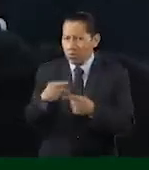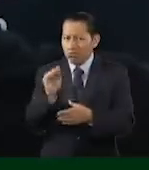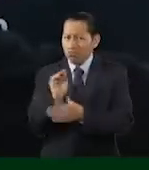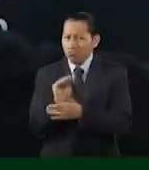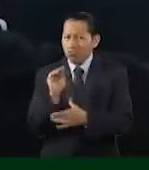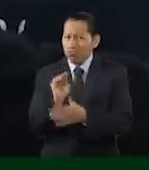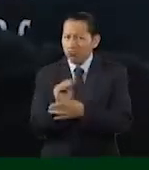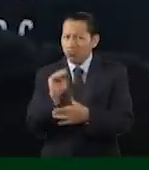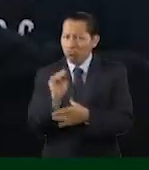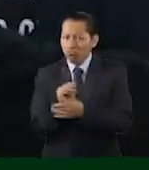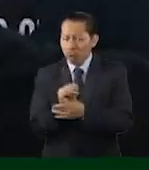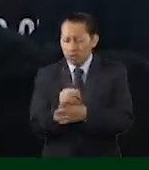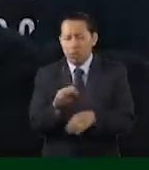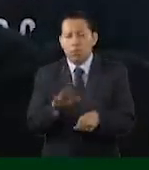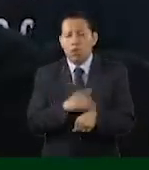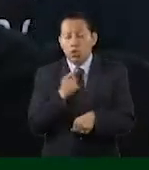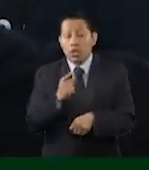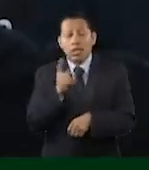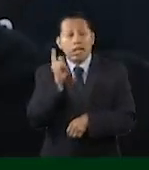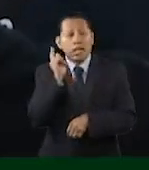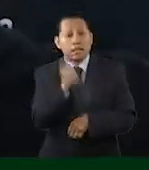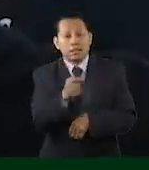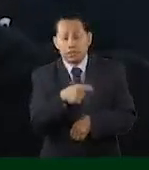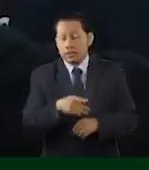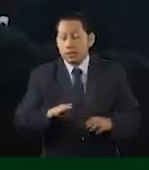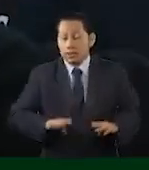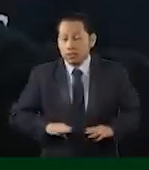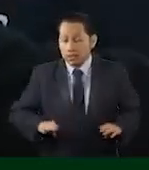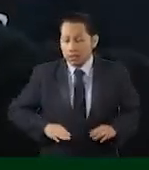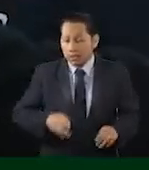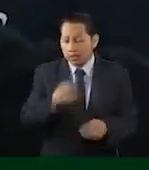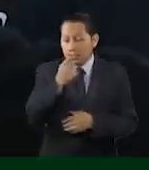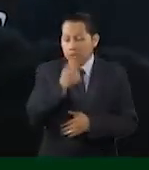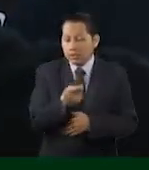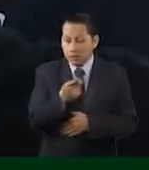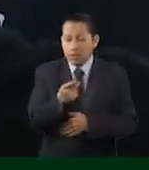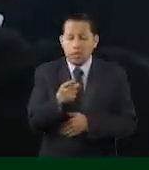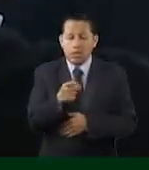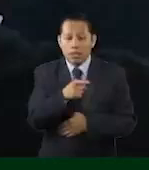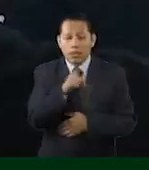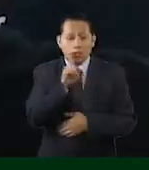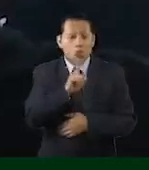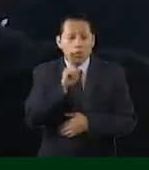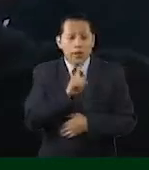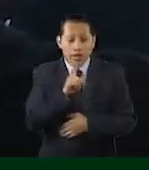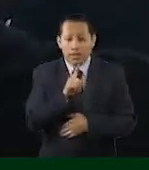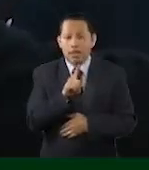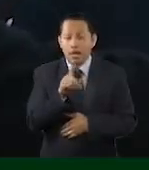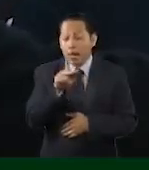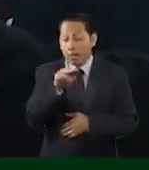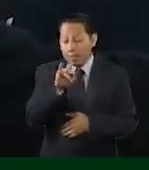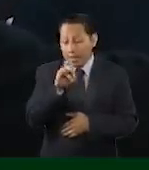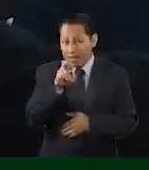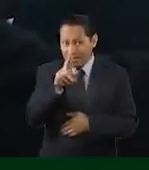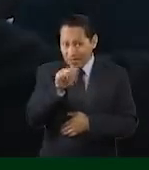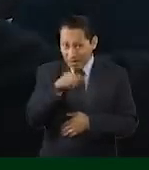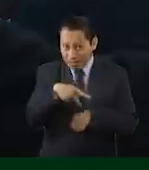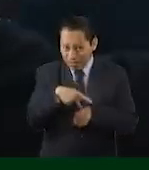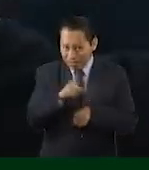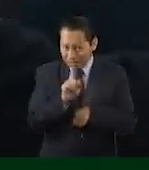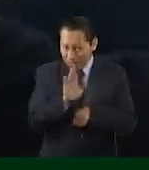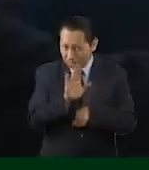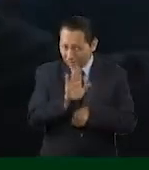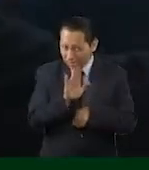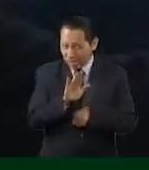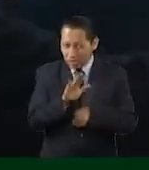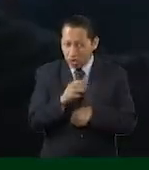en la que han dejado de manifiesto que la amiga Piedra ha sido una roca en contra de la defensa